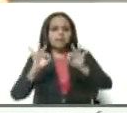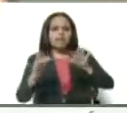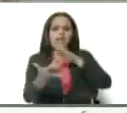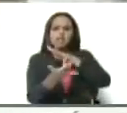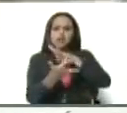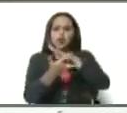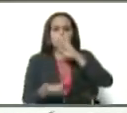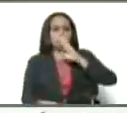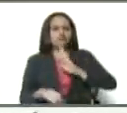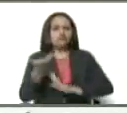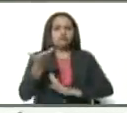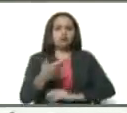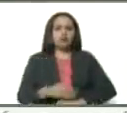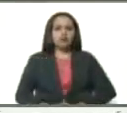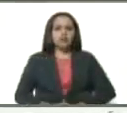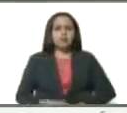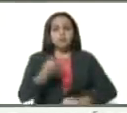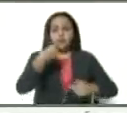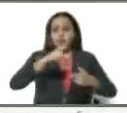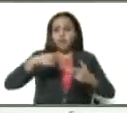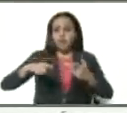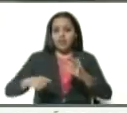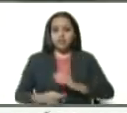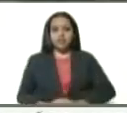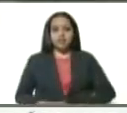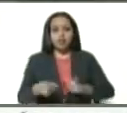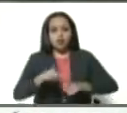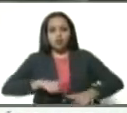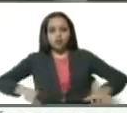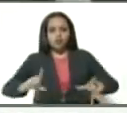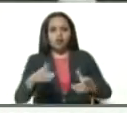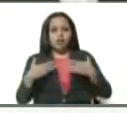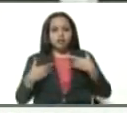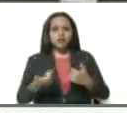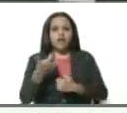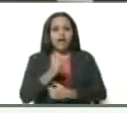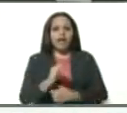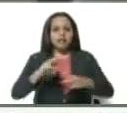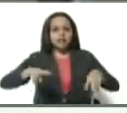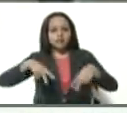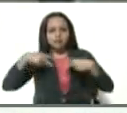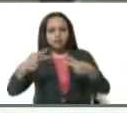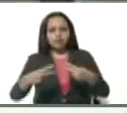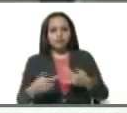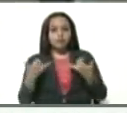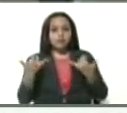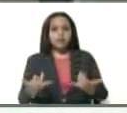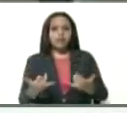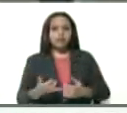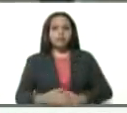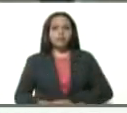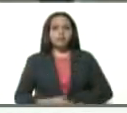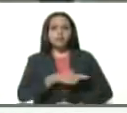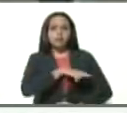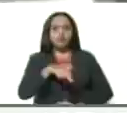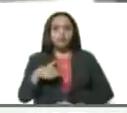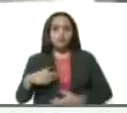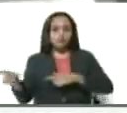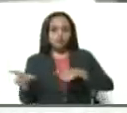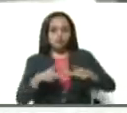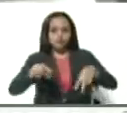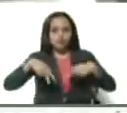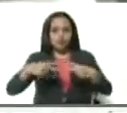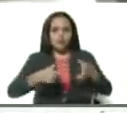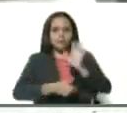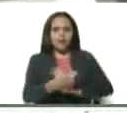alta tecnología para los diferentes espacios de salud que estamos recuperando. Ya nosotros hemos recuperado más